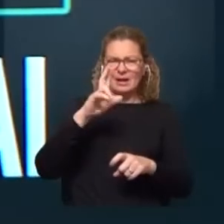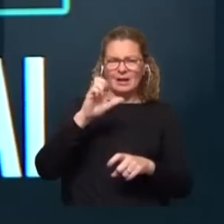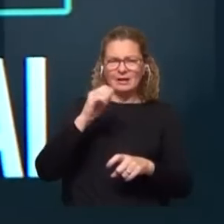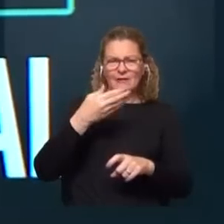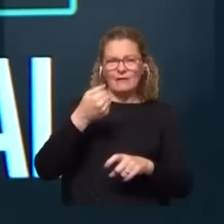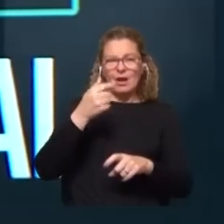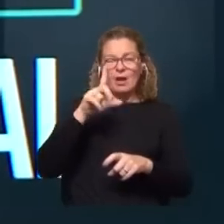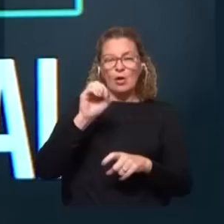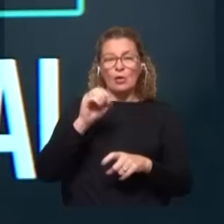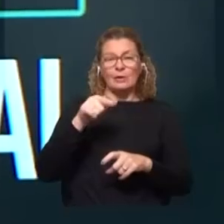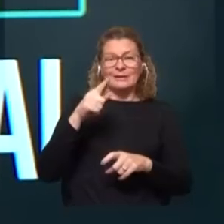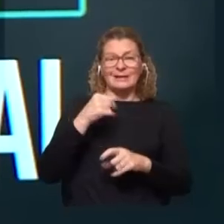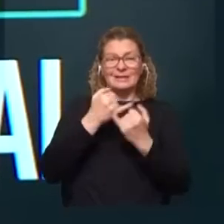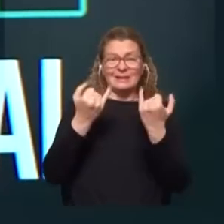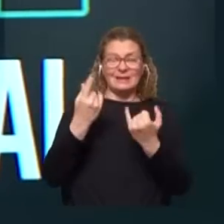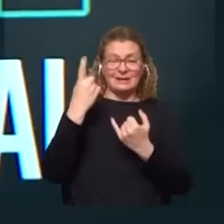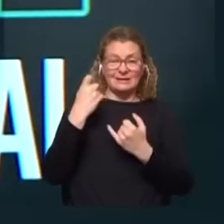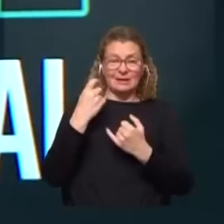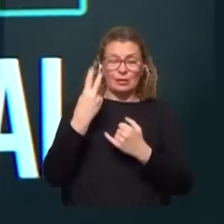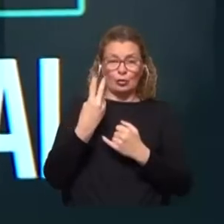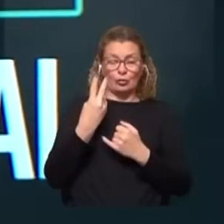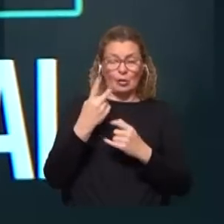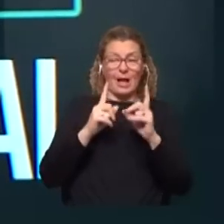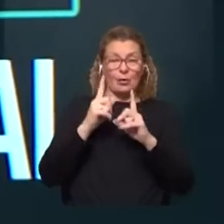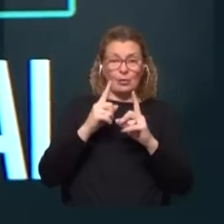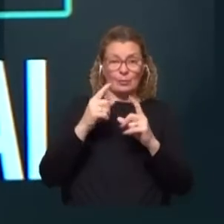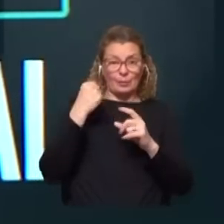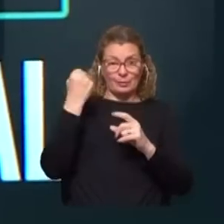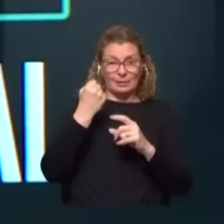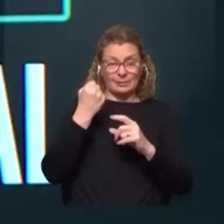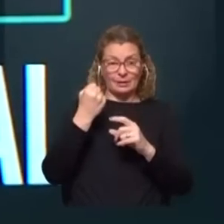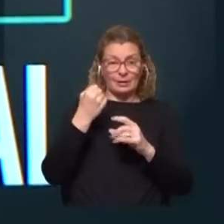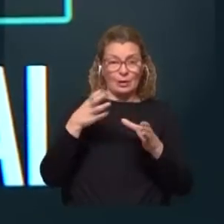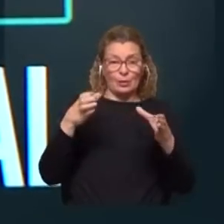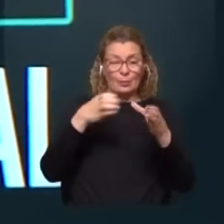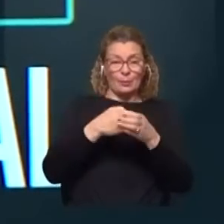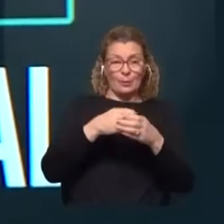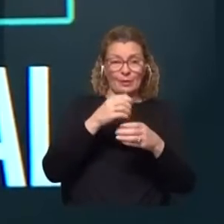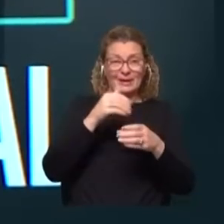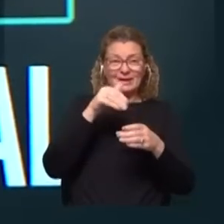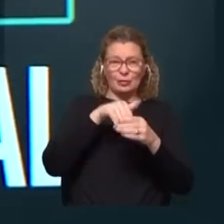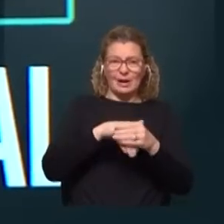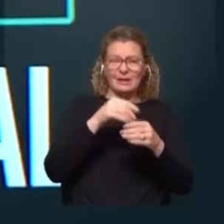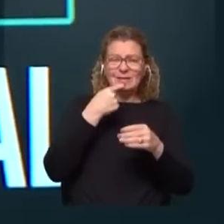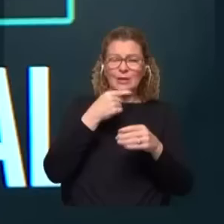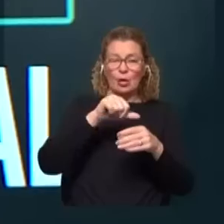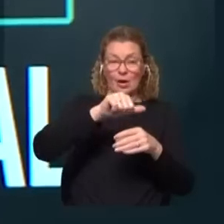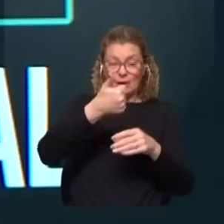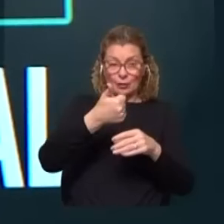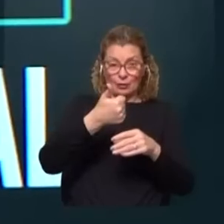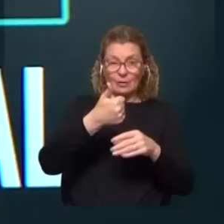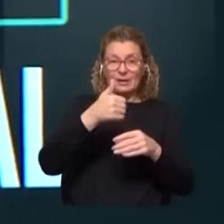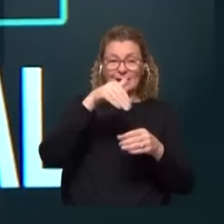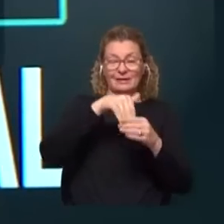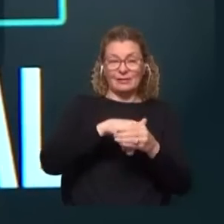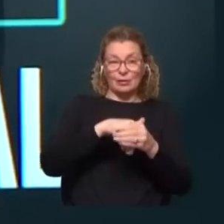a partir de la jornada de ayer donde se produjeron dos hechos muy notorios uno que el supremo tribunal electoral confirmó El Triunfo de Arévalo en